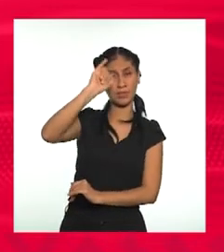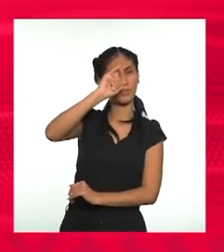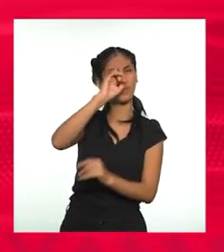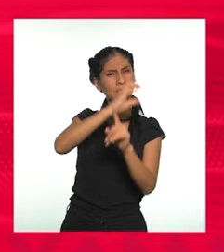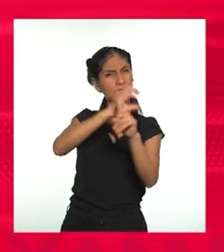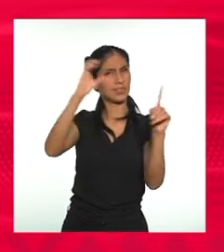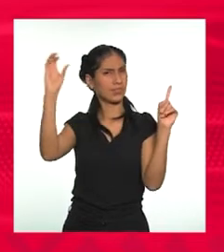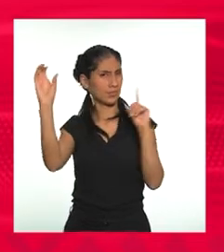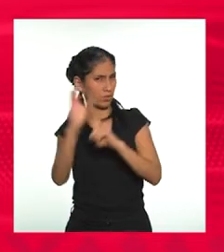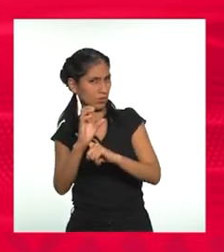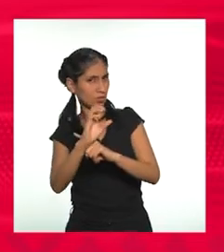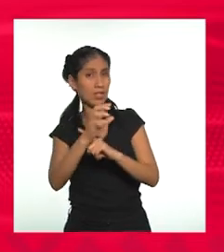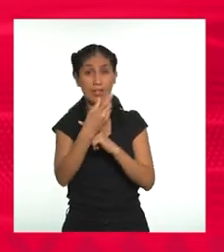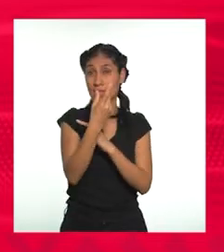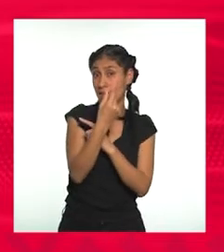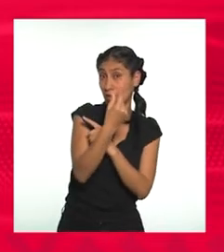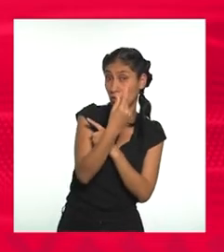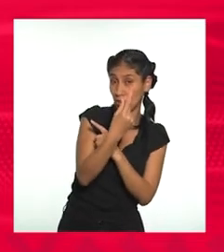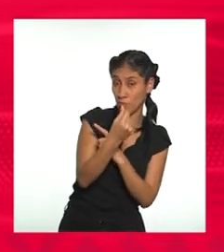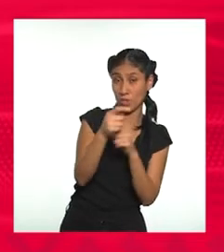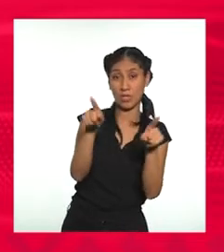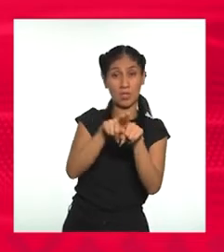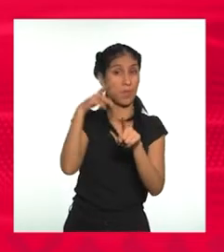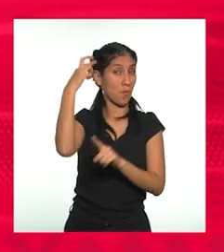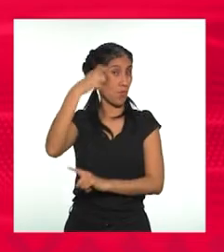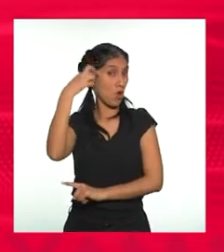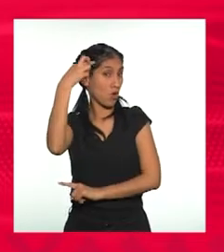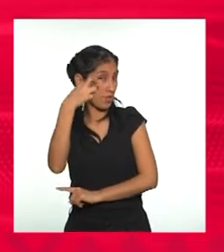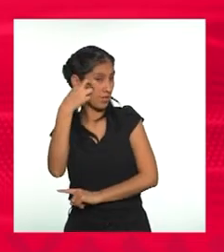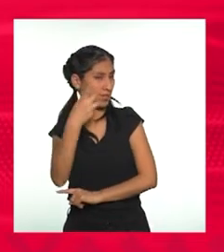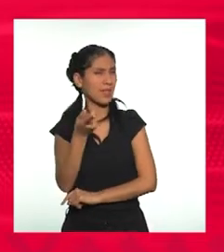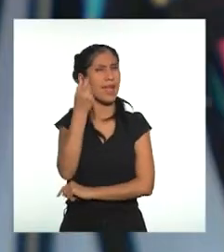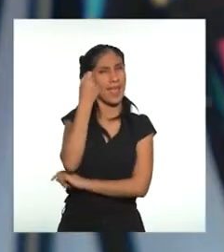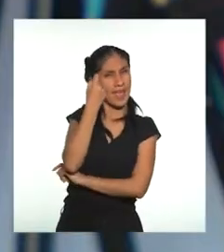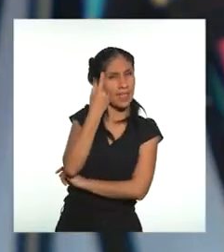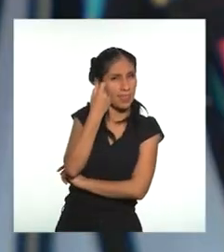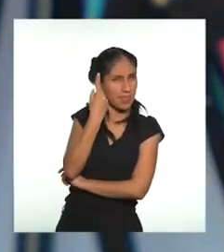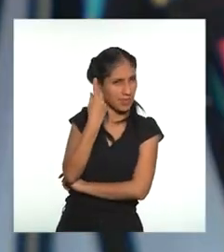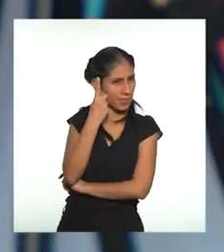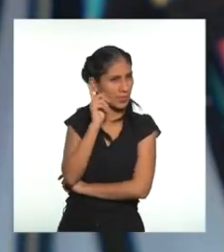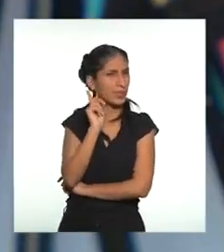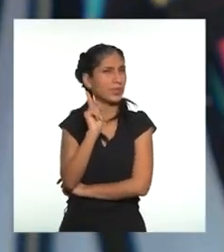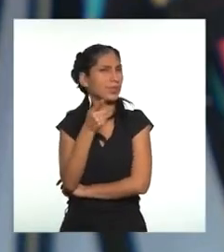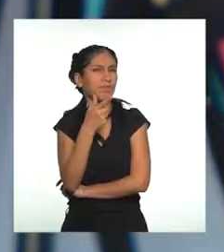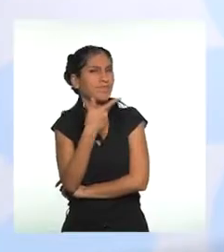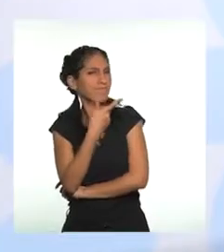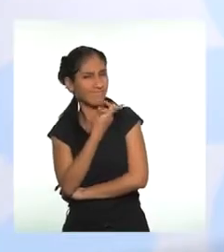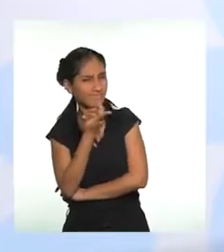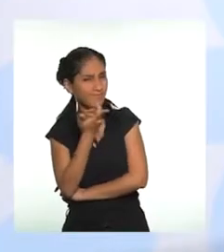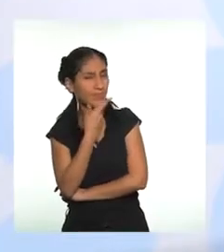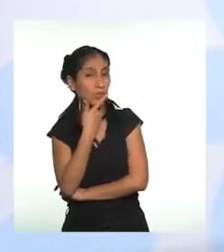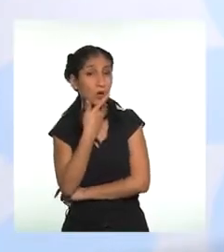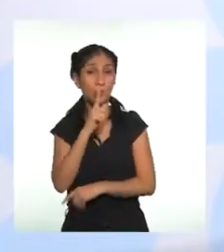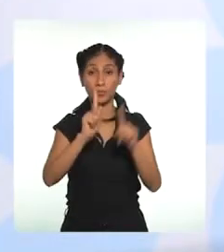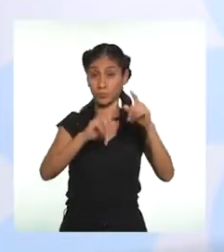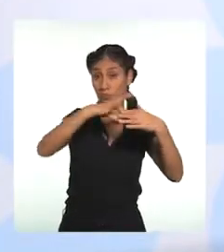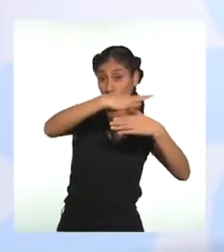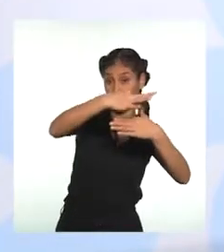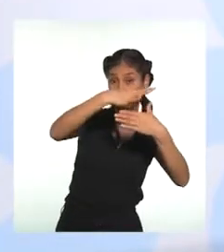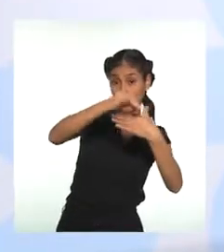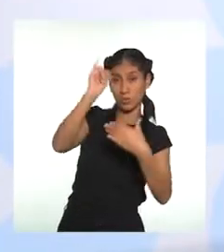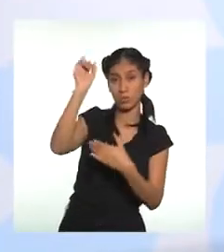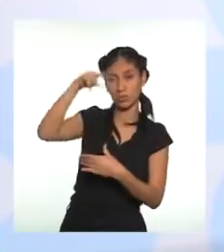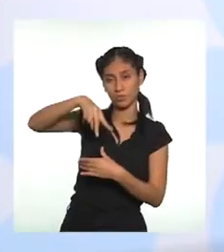sociales, culturales, económicas y políticas. Entiendo. Es decir, que los